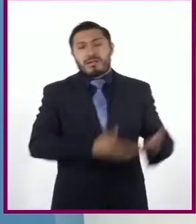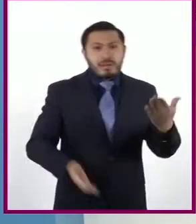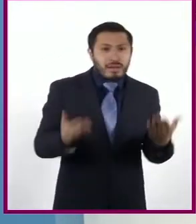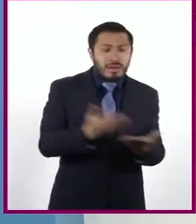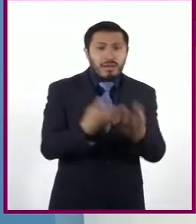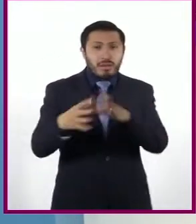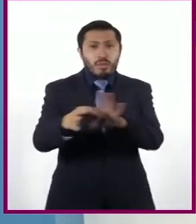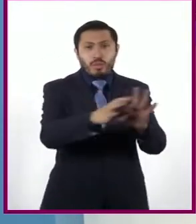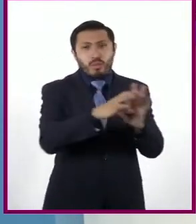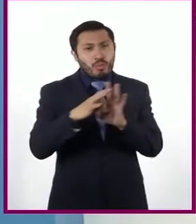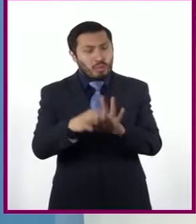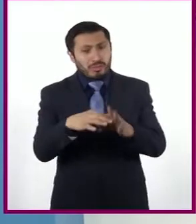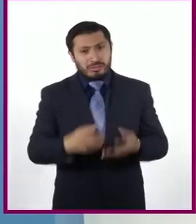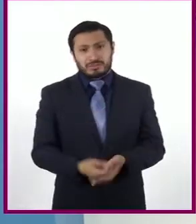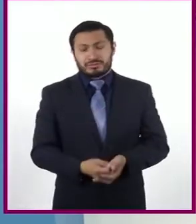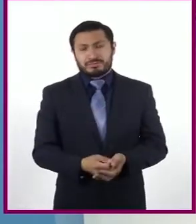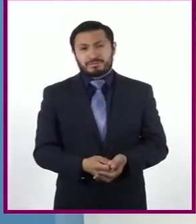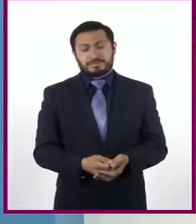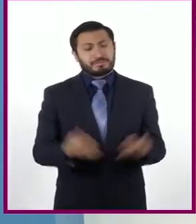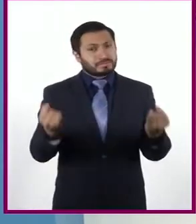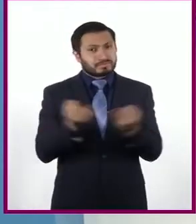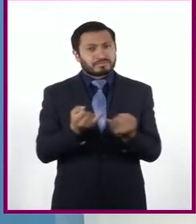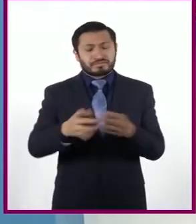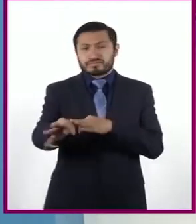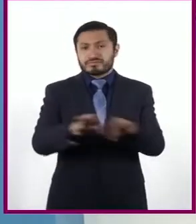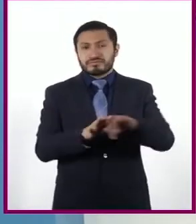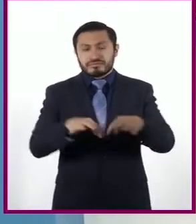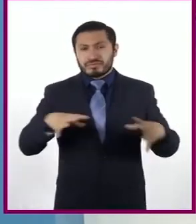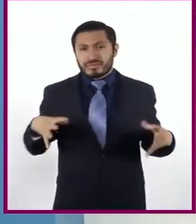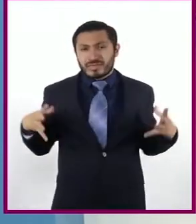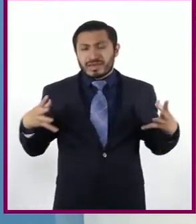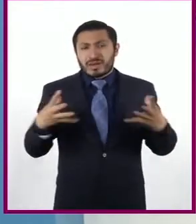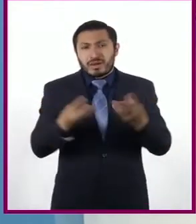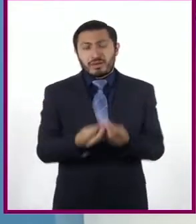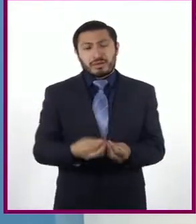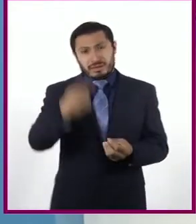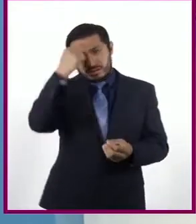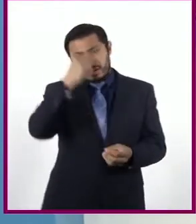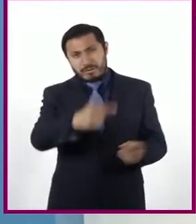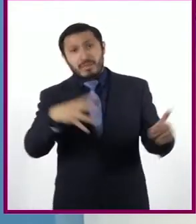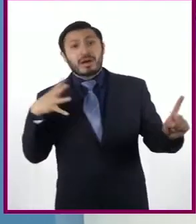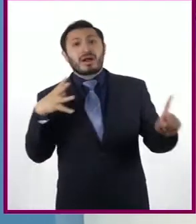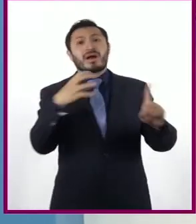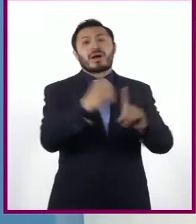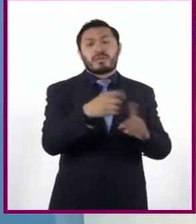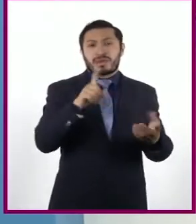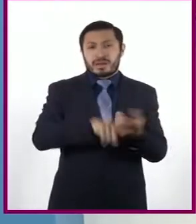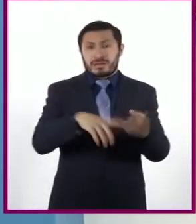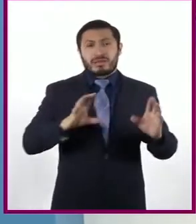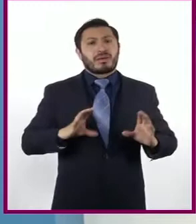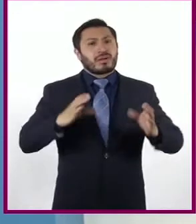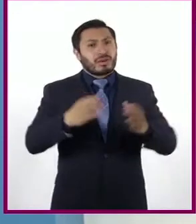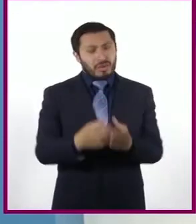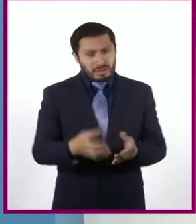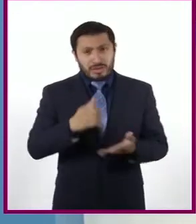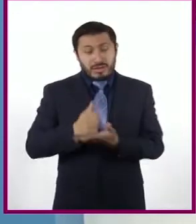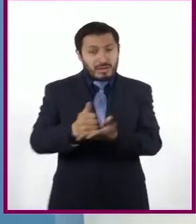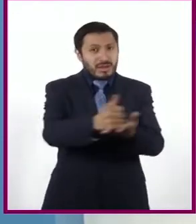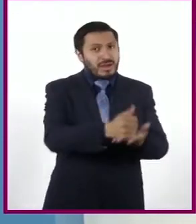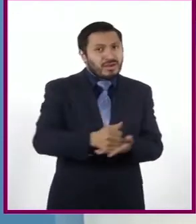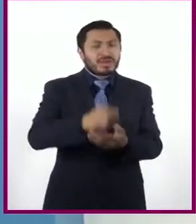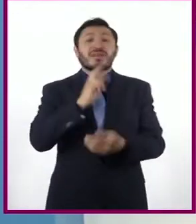unión de voluntades, así como de trabajo conjunto para alcanzar los cambios que necesita cada comunidad, para contribuir